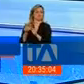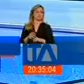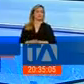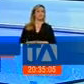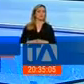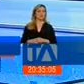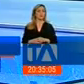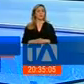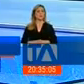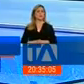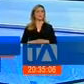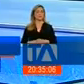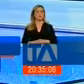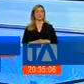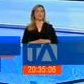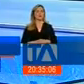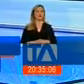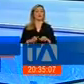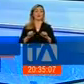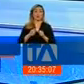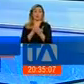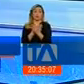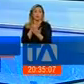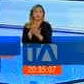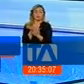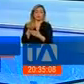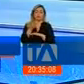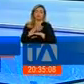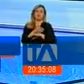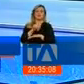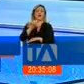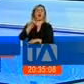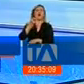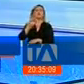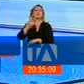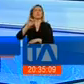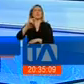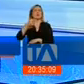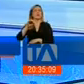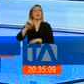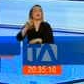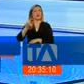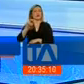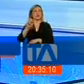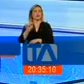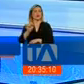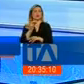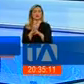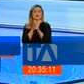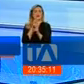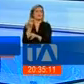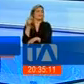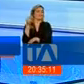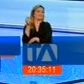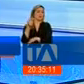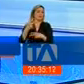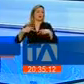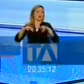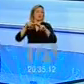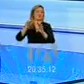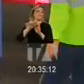ocasión se plantea la posibilidad de comprar pruebas de antígenos que brinden resultados de forma más rápida y a un menor